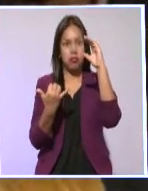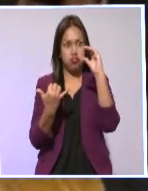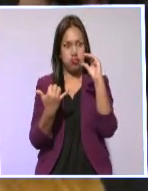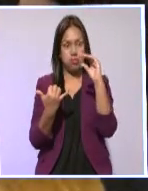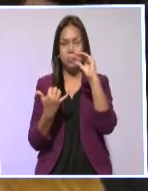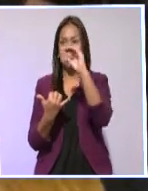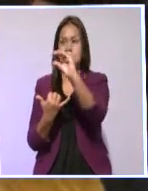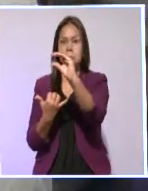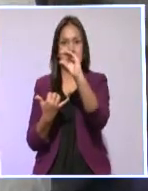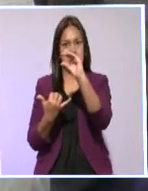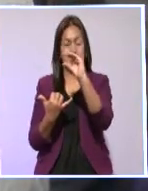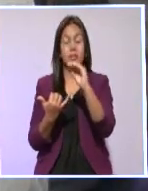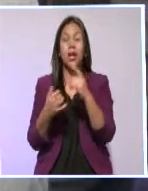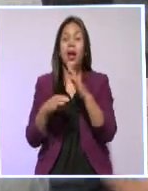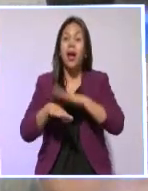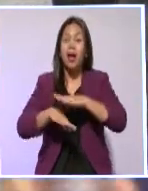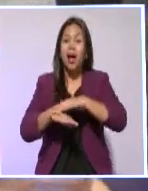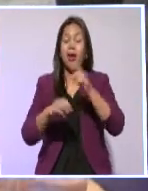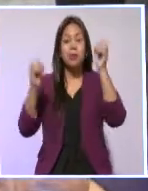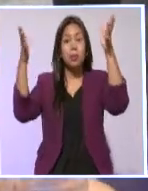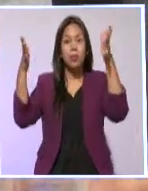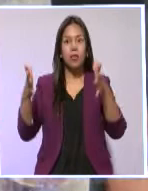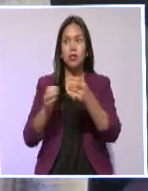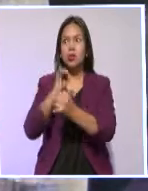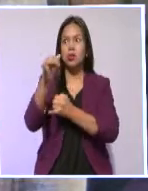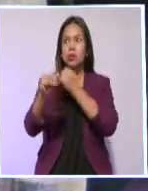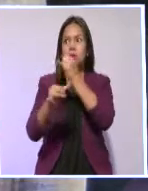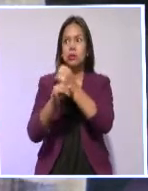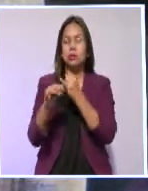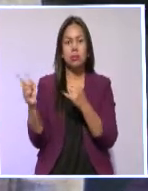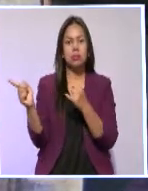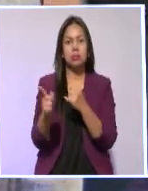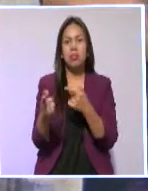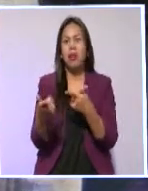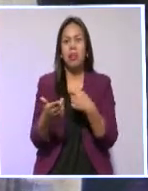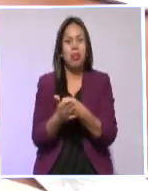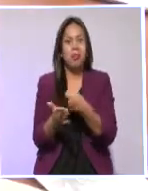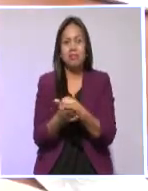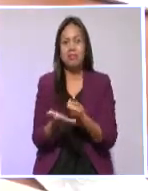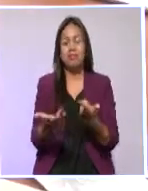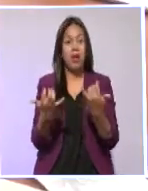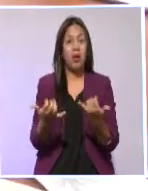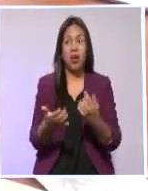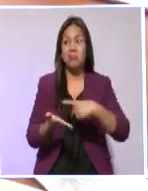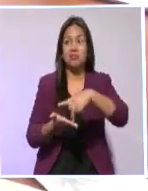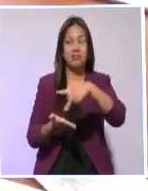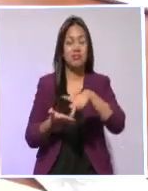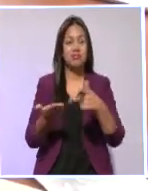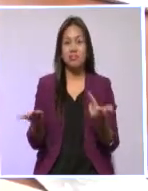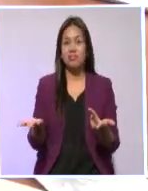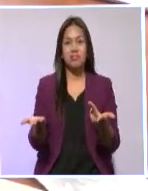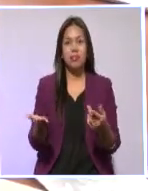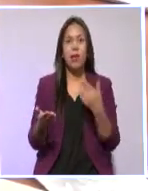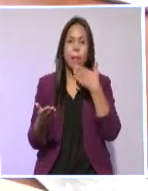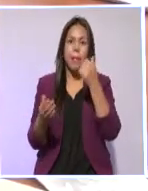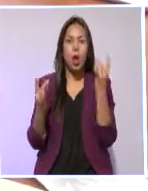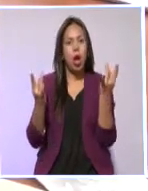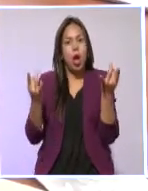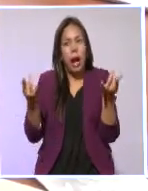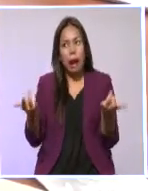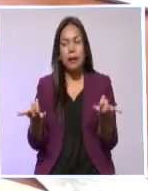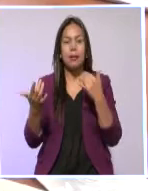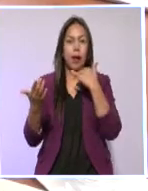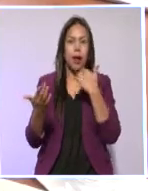sueldos de maestros extranjeros que han sido contratados para mejorar el nivel académico, ni pueden mejorar el escalafón